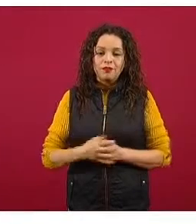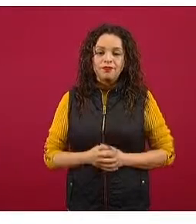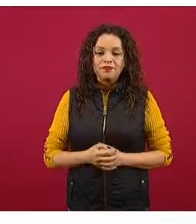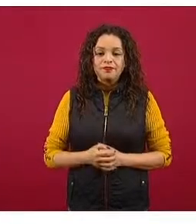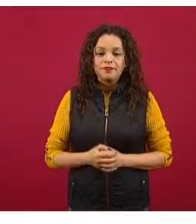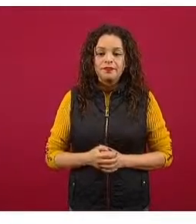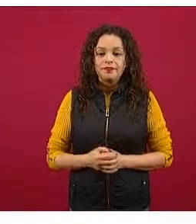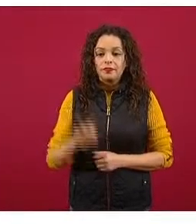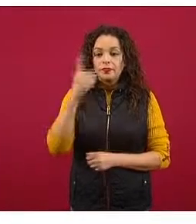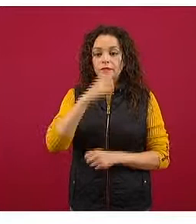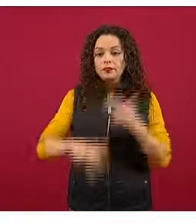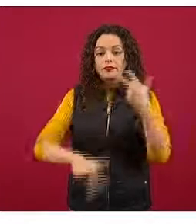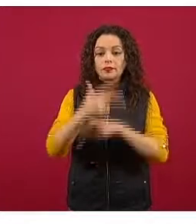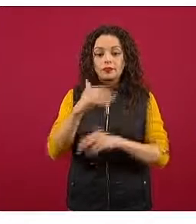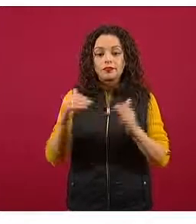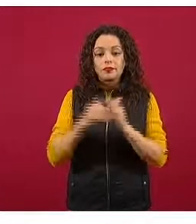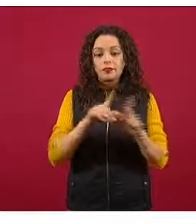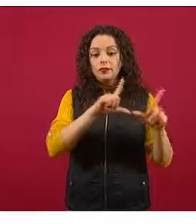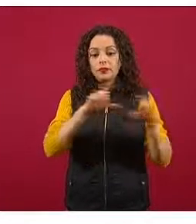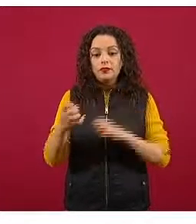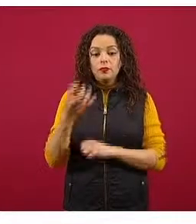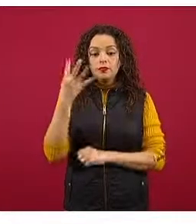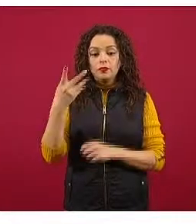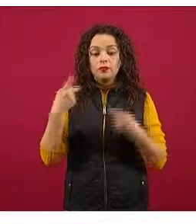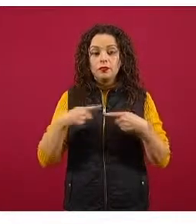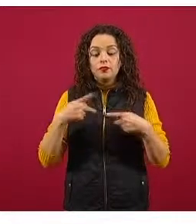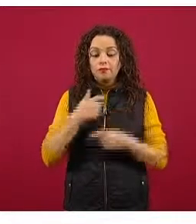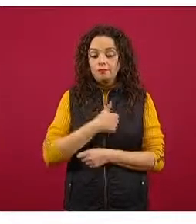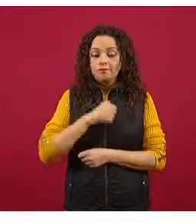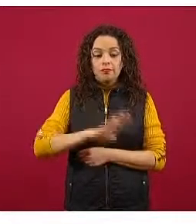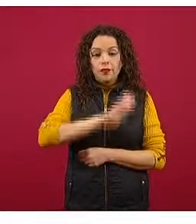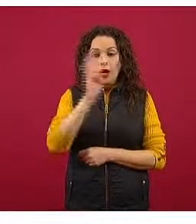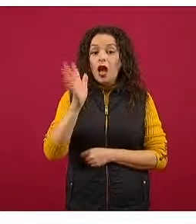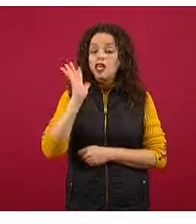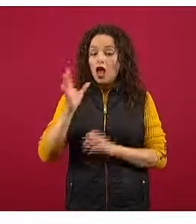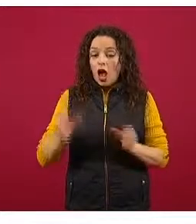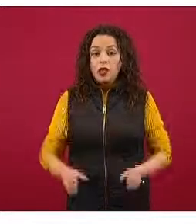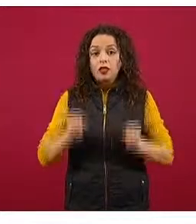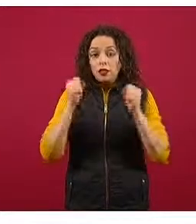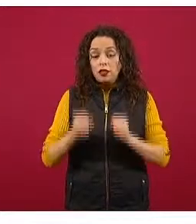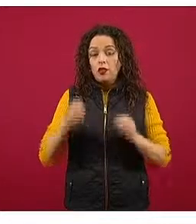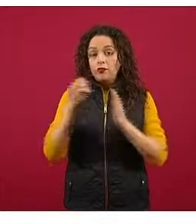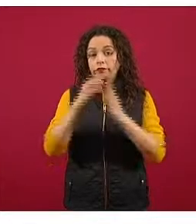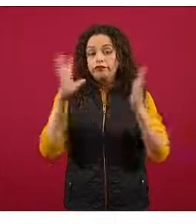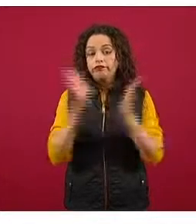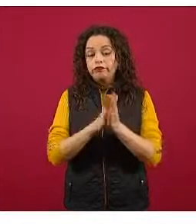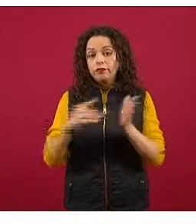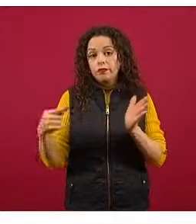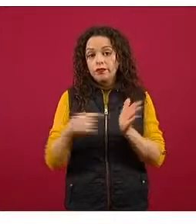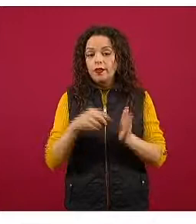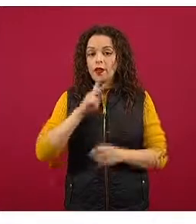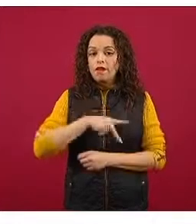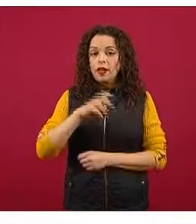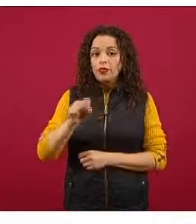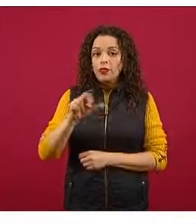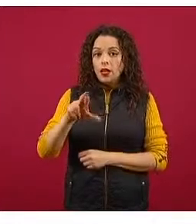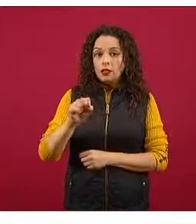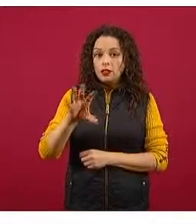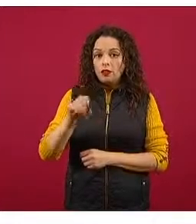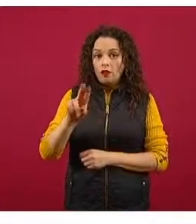de 113.704 defunciones confirmadas al virus SARS-CoV-2,